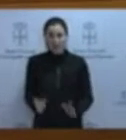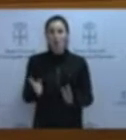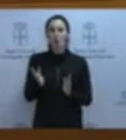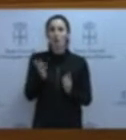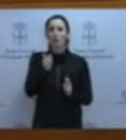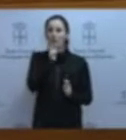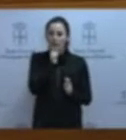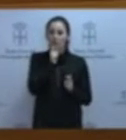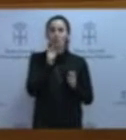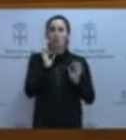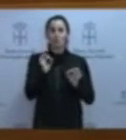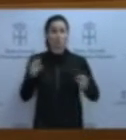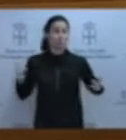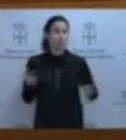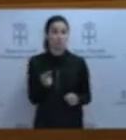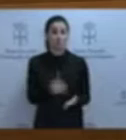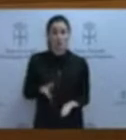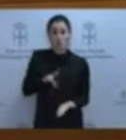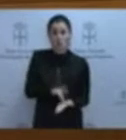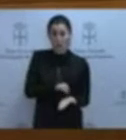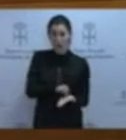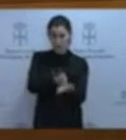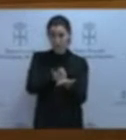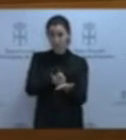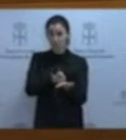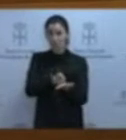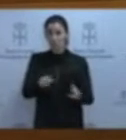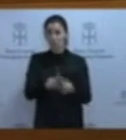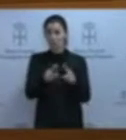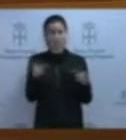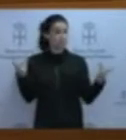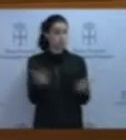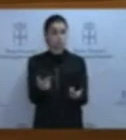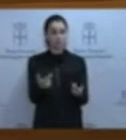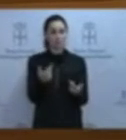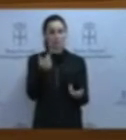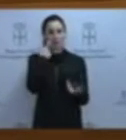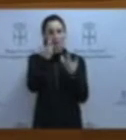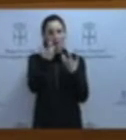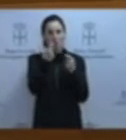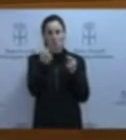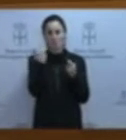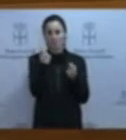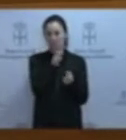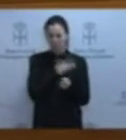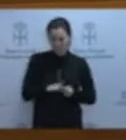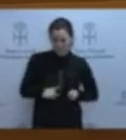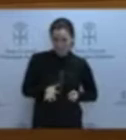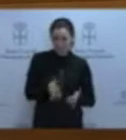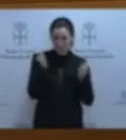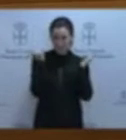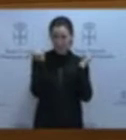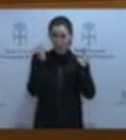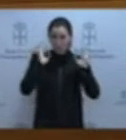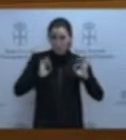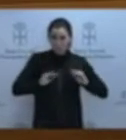que han sufrido los recortes de servicios y de recursos sociales, los que ven cómo sus pensiones no cubren ni el precio de una